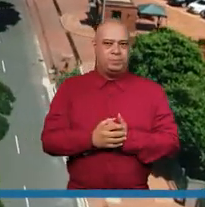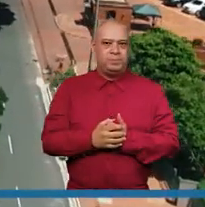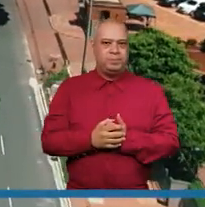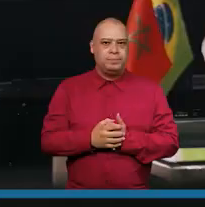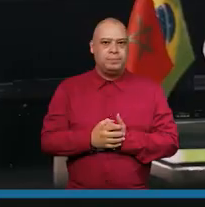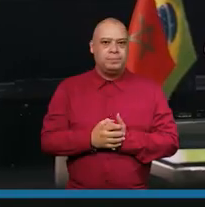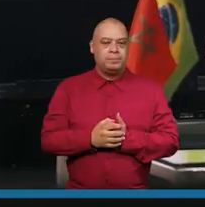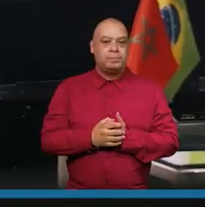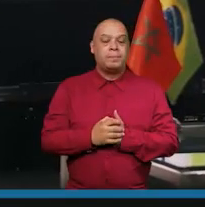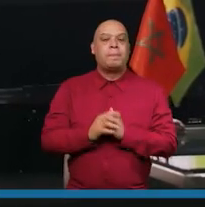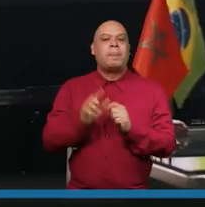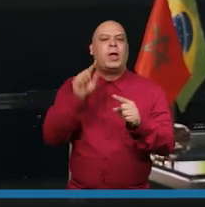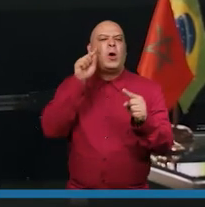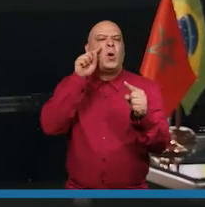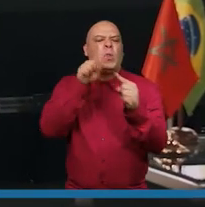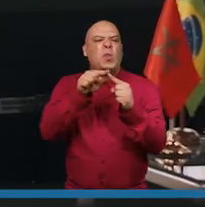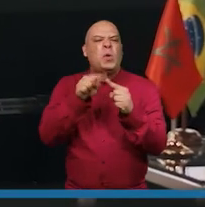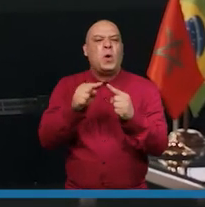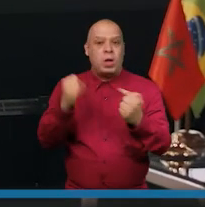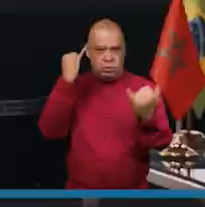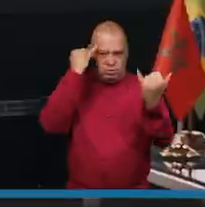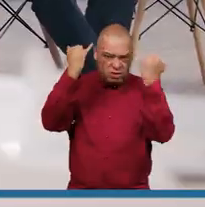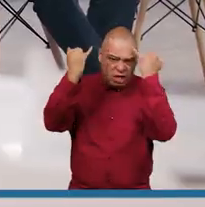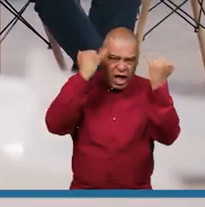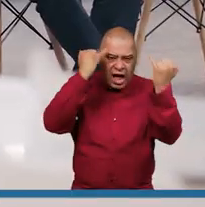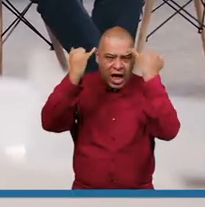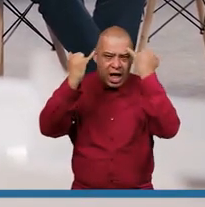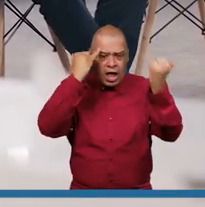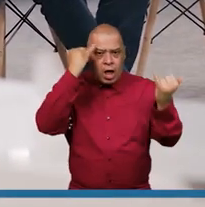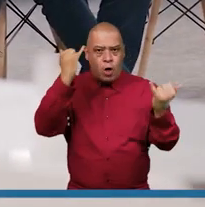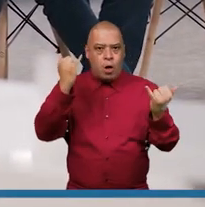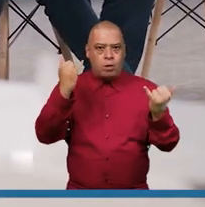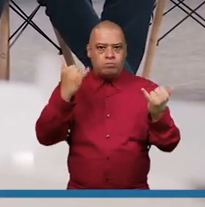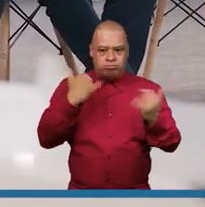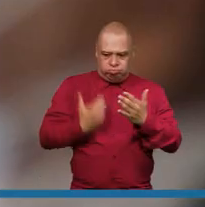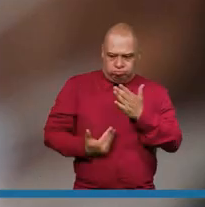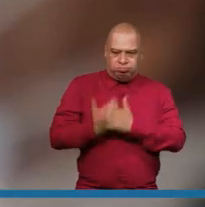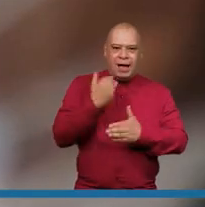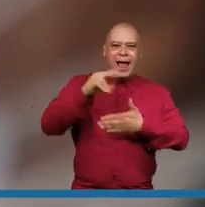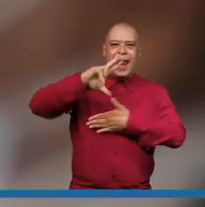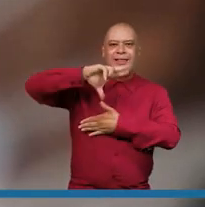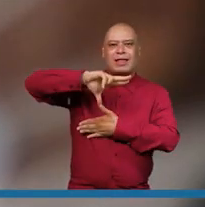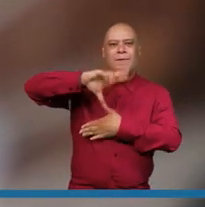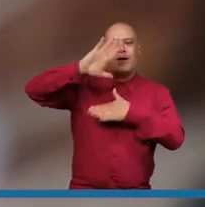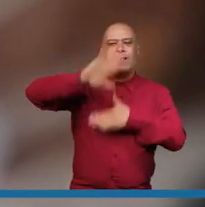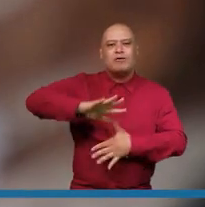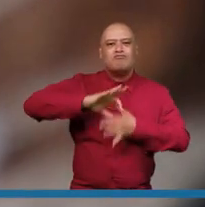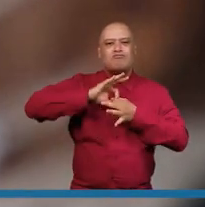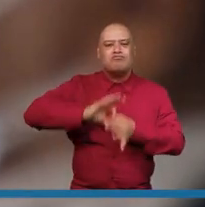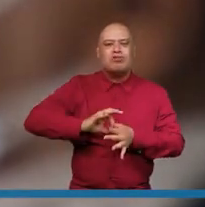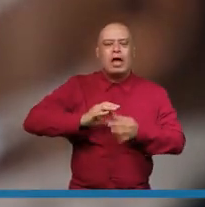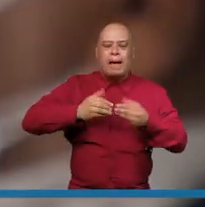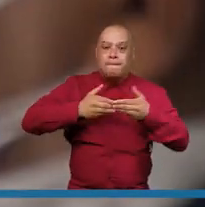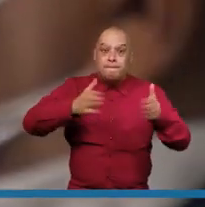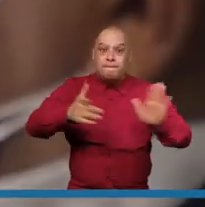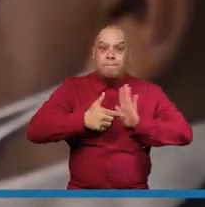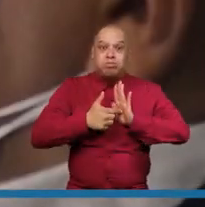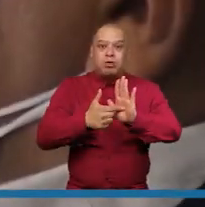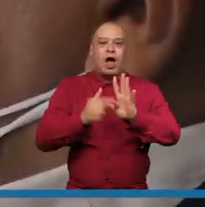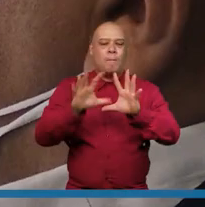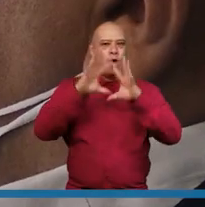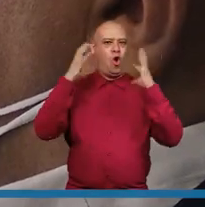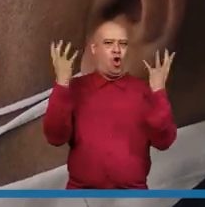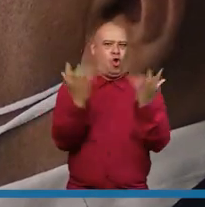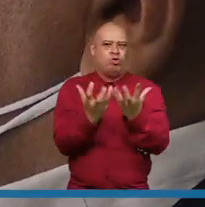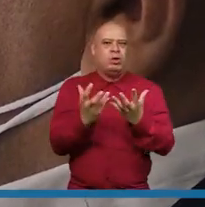Teníamos el firme objetivo de crear o lanzar el capítulo latinoamericano en el marco de la Red Global